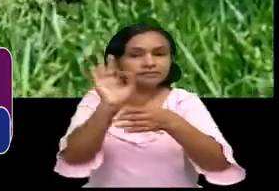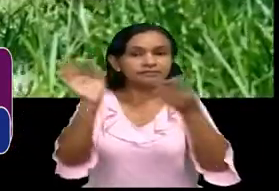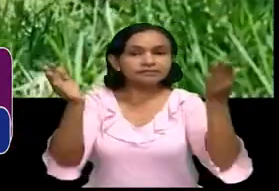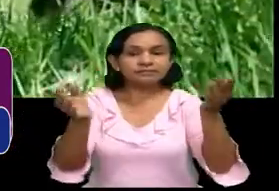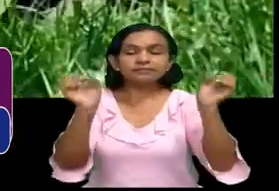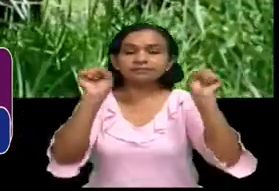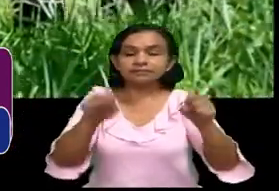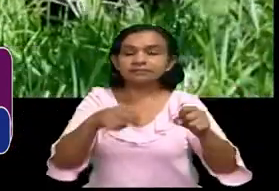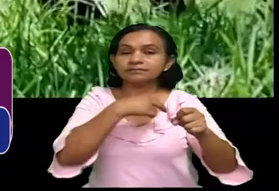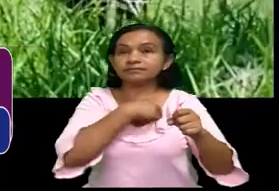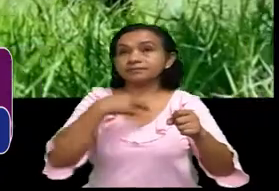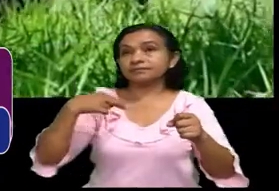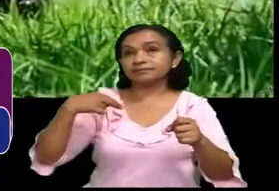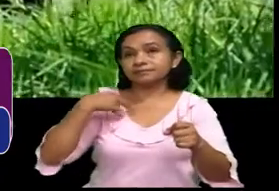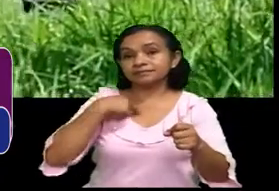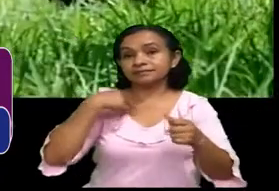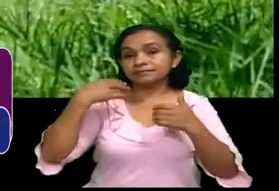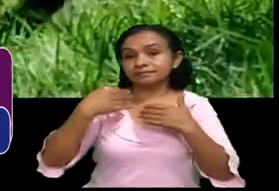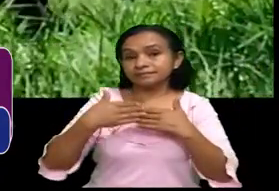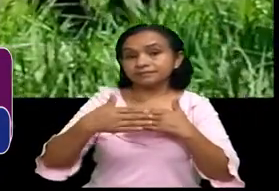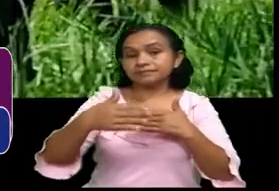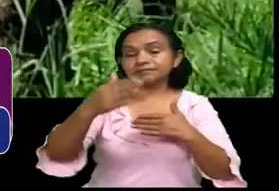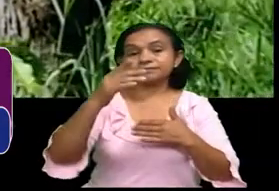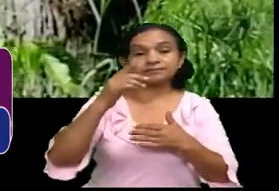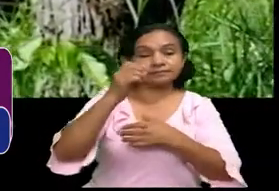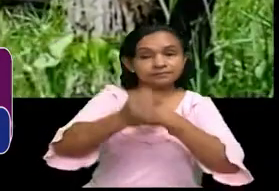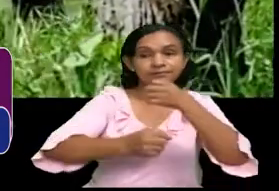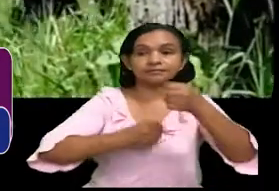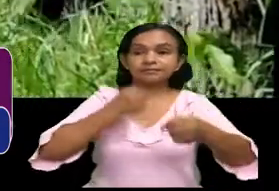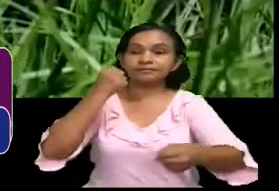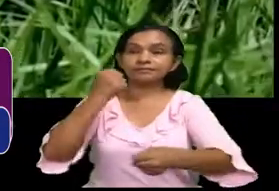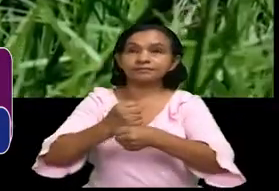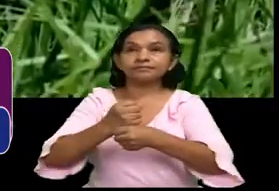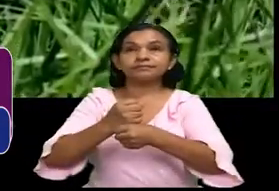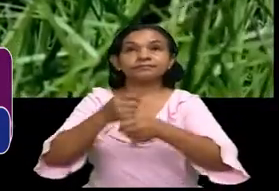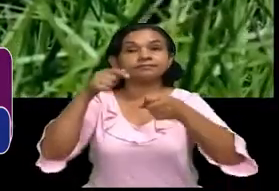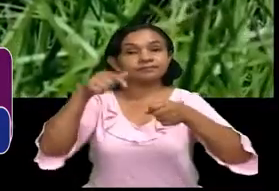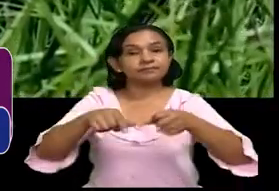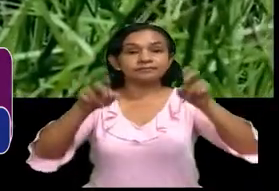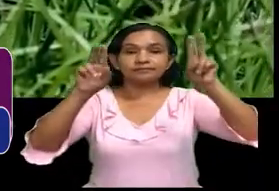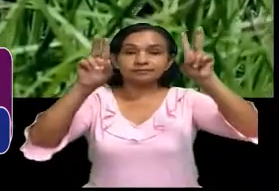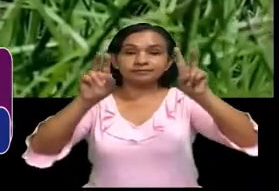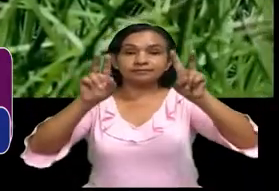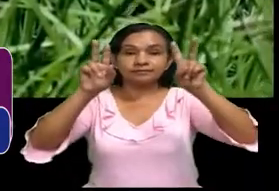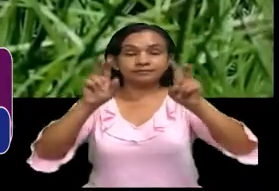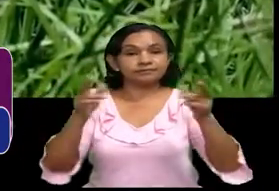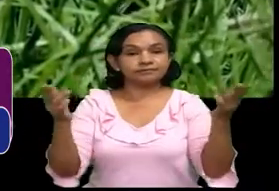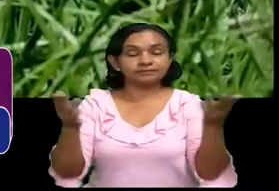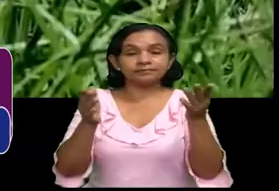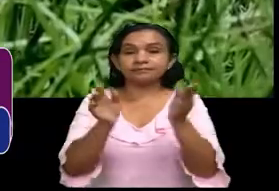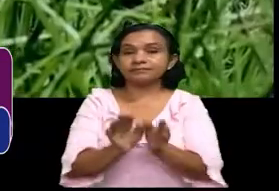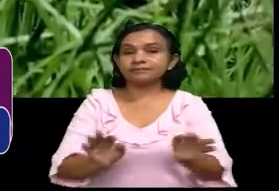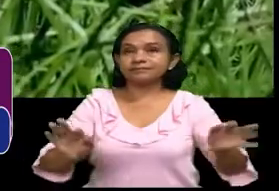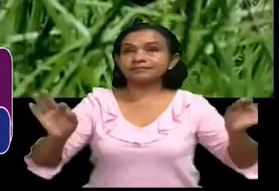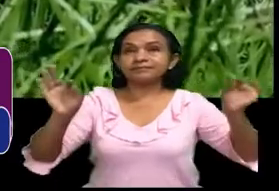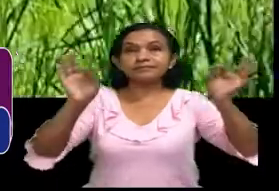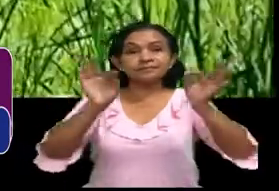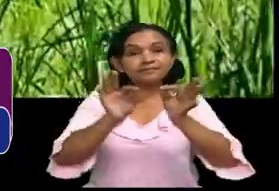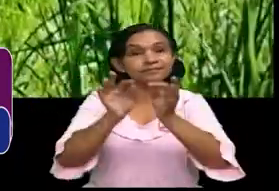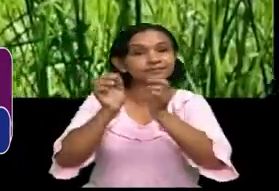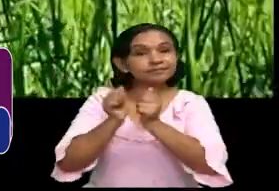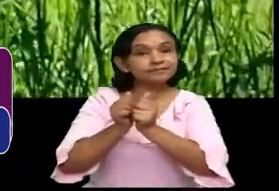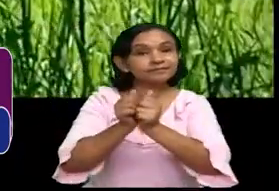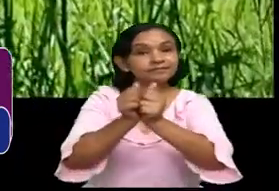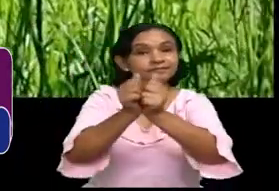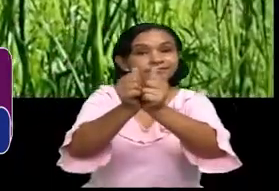que se estarán desarrollando a lo largo de todo el año tendiente a este tema. ¿Y cuán importante es este acompañamiento